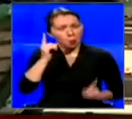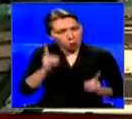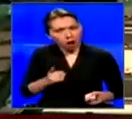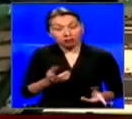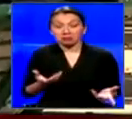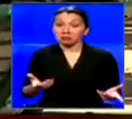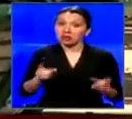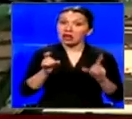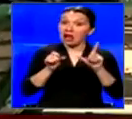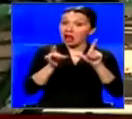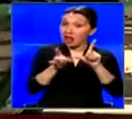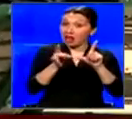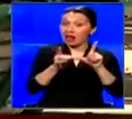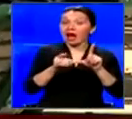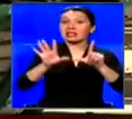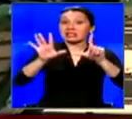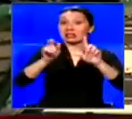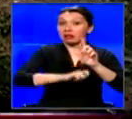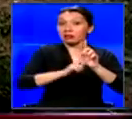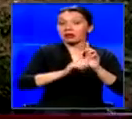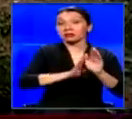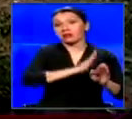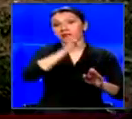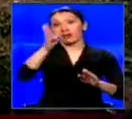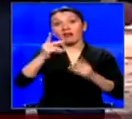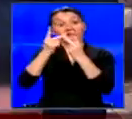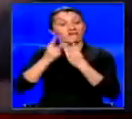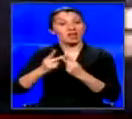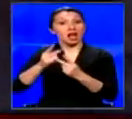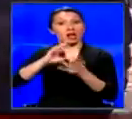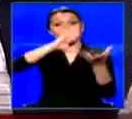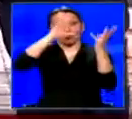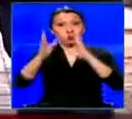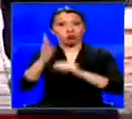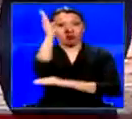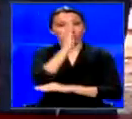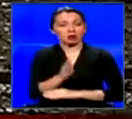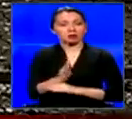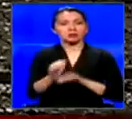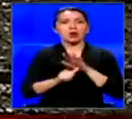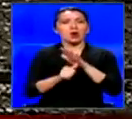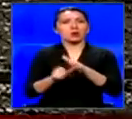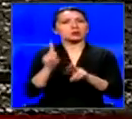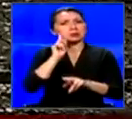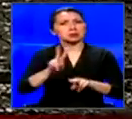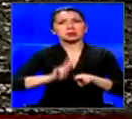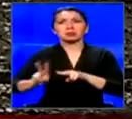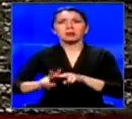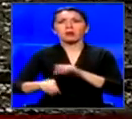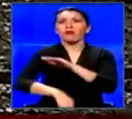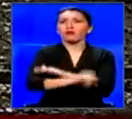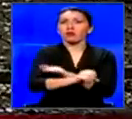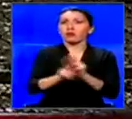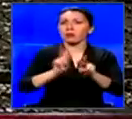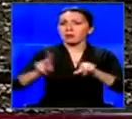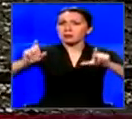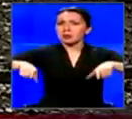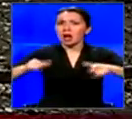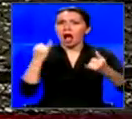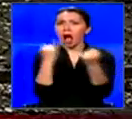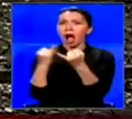habitantes de Linares, transcurridos 7 meses desde el viaje al Mundial en Brasil, el concejal aún no organiza ni siquiera un partido de fútbol